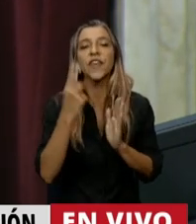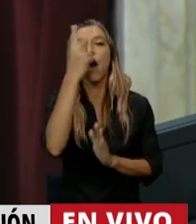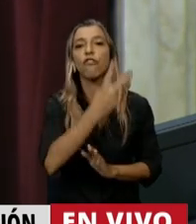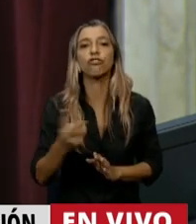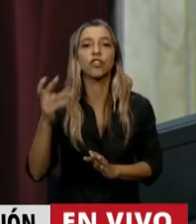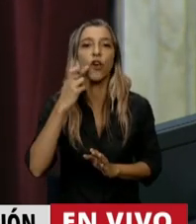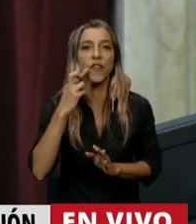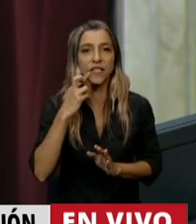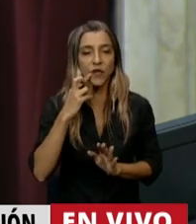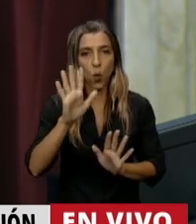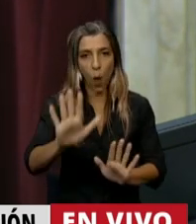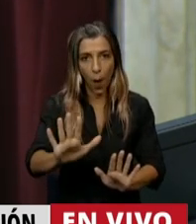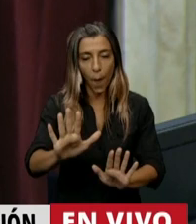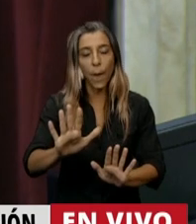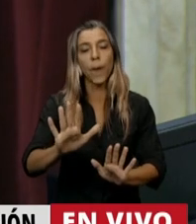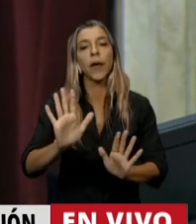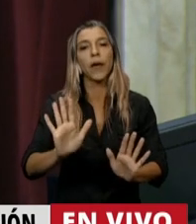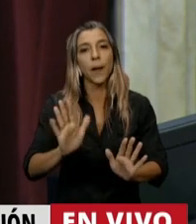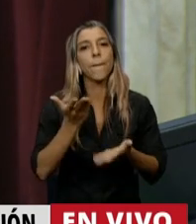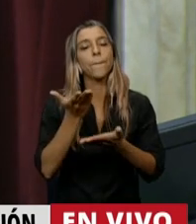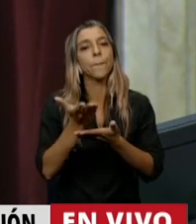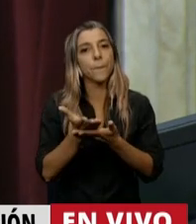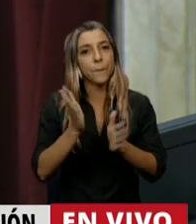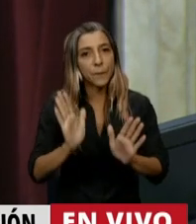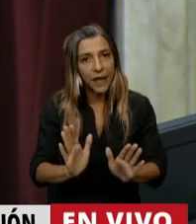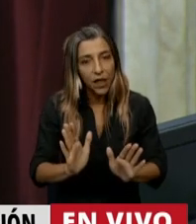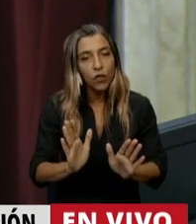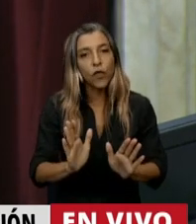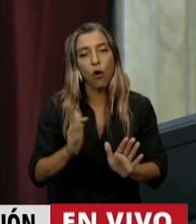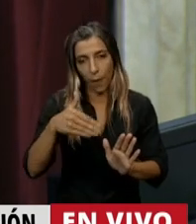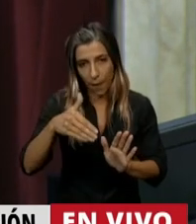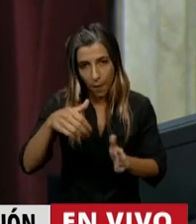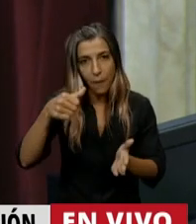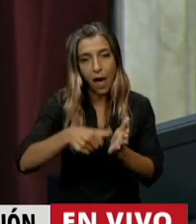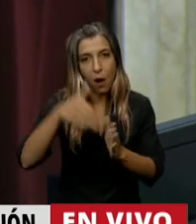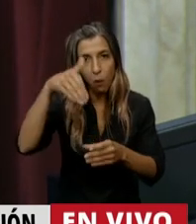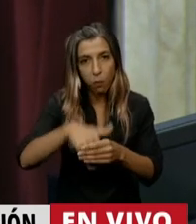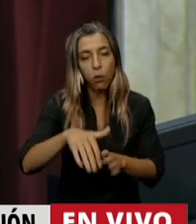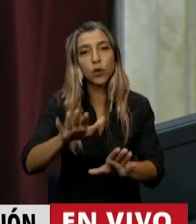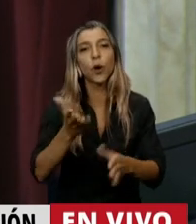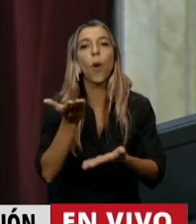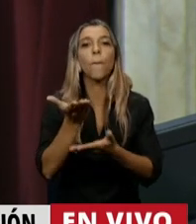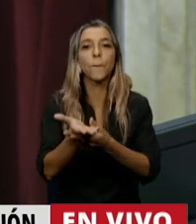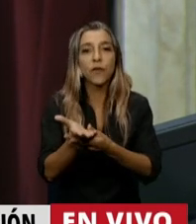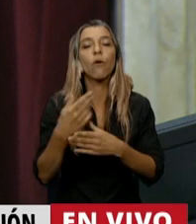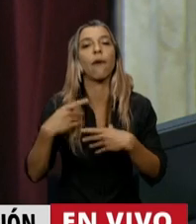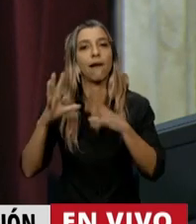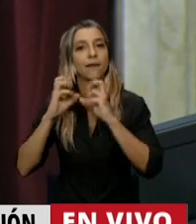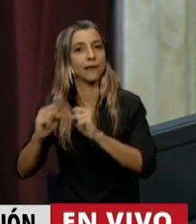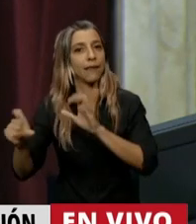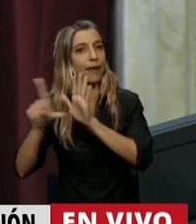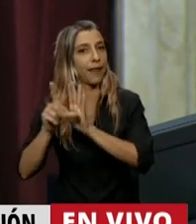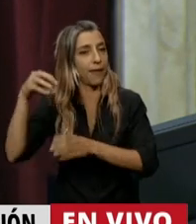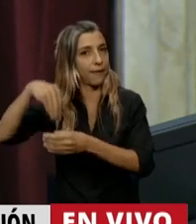previo a señalar el pedido del voto remarcar para que conste en la secretaría legislativa